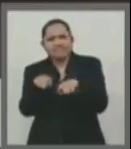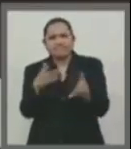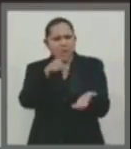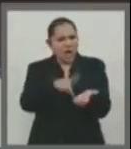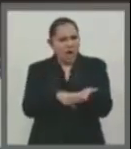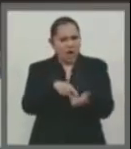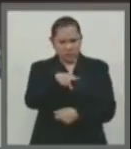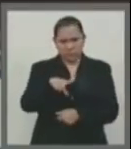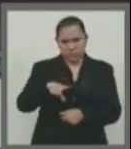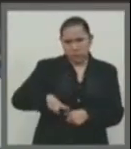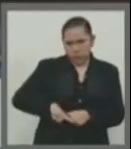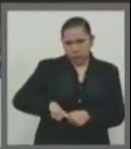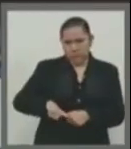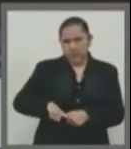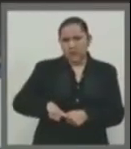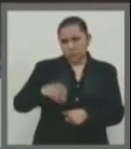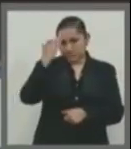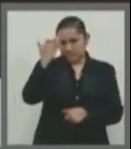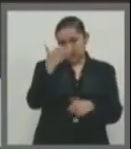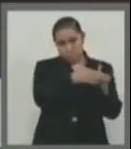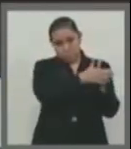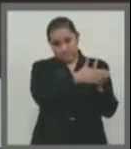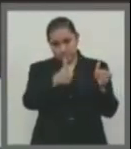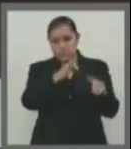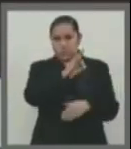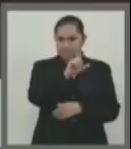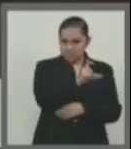administración de Fox y Calderón?